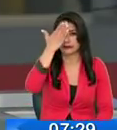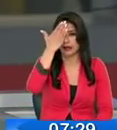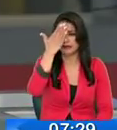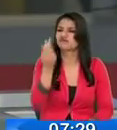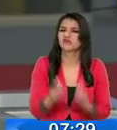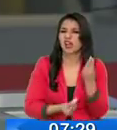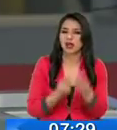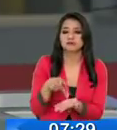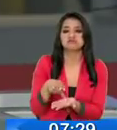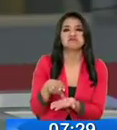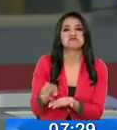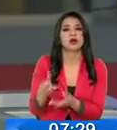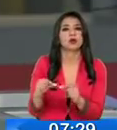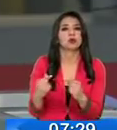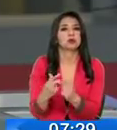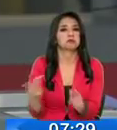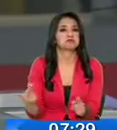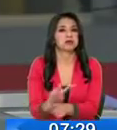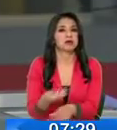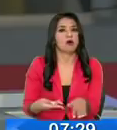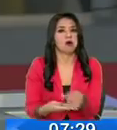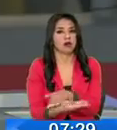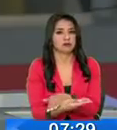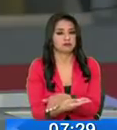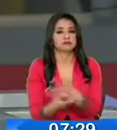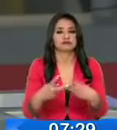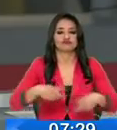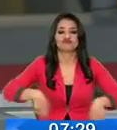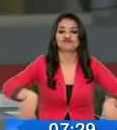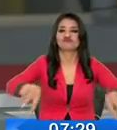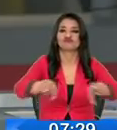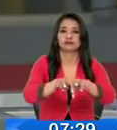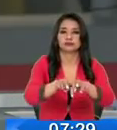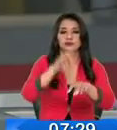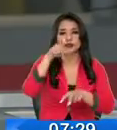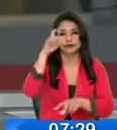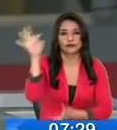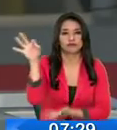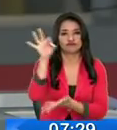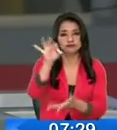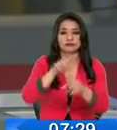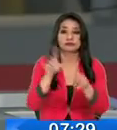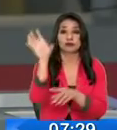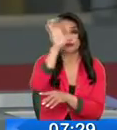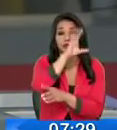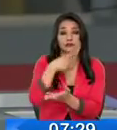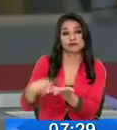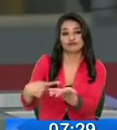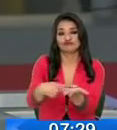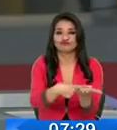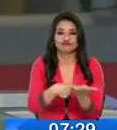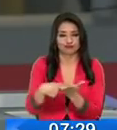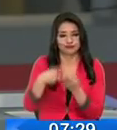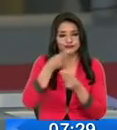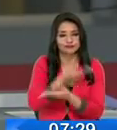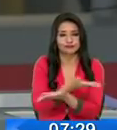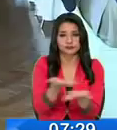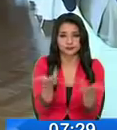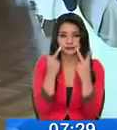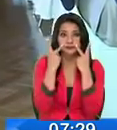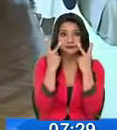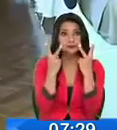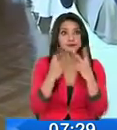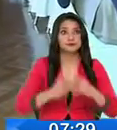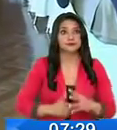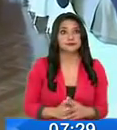bandas criminales. Esto lo hizo durante un encuentro que mantuvo con los gobernadores de diferentes provincias de nuestro país. Veamos.